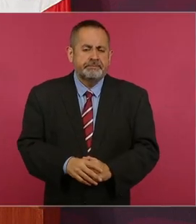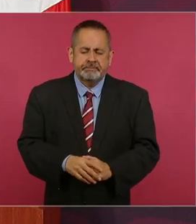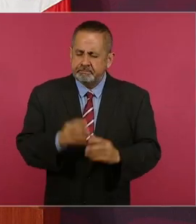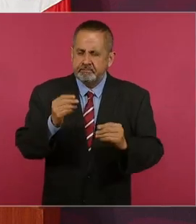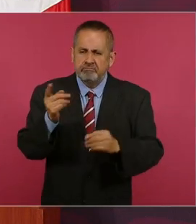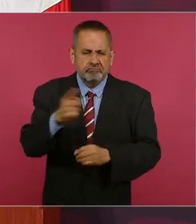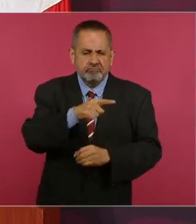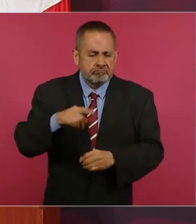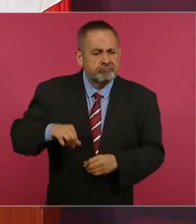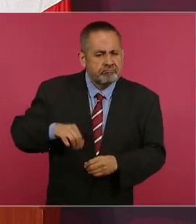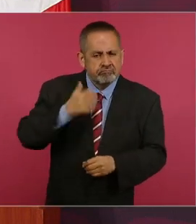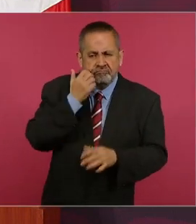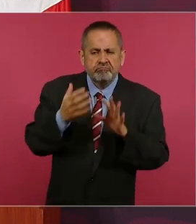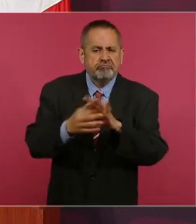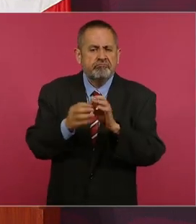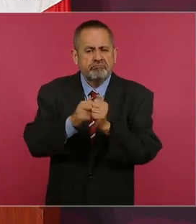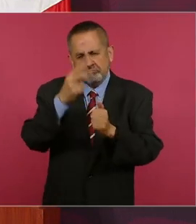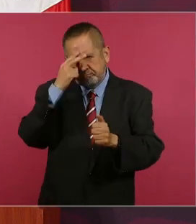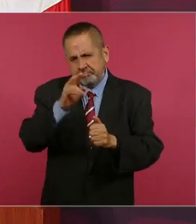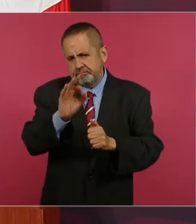Mucho, mucho, mucho interés por México.